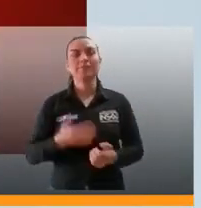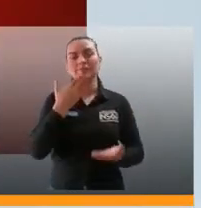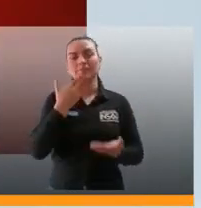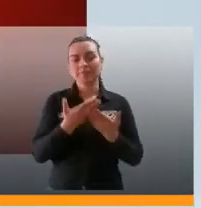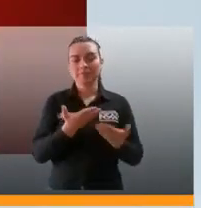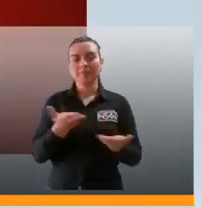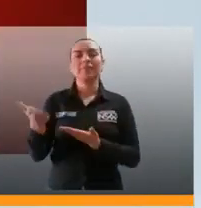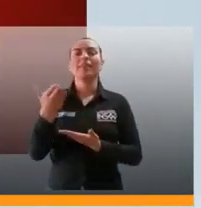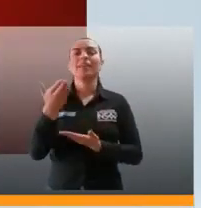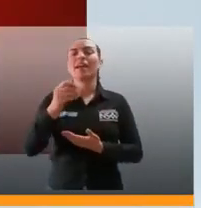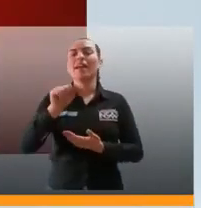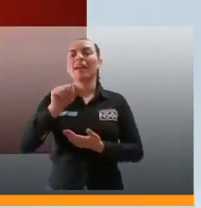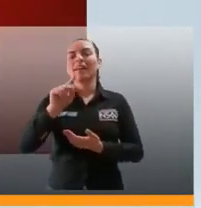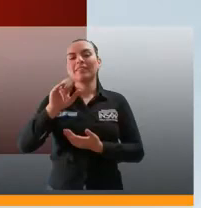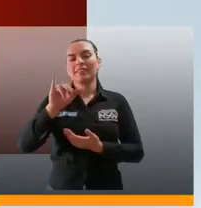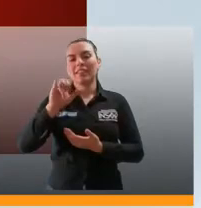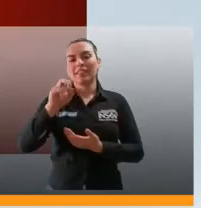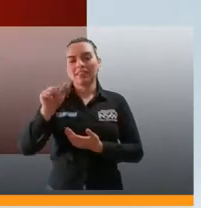Quimbayo.